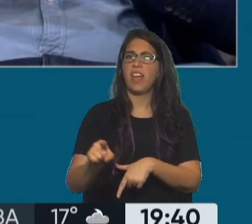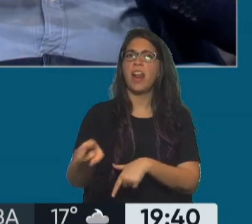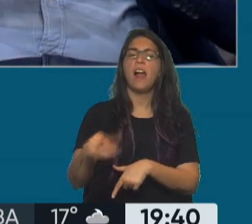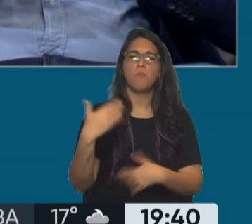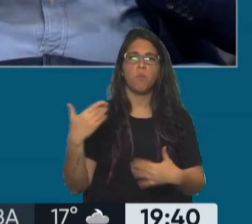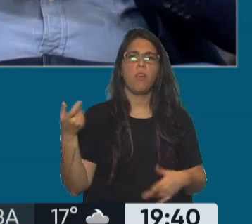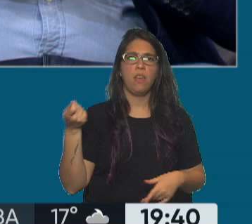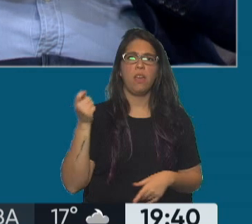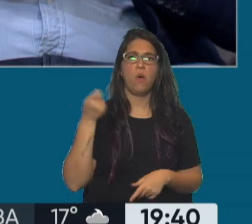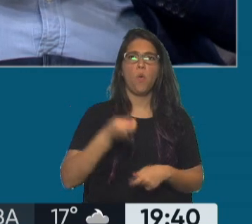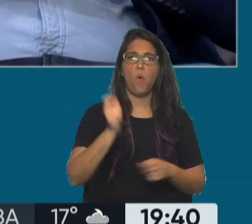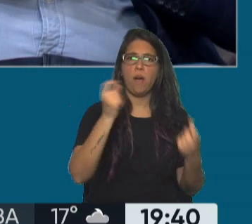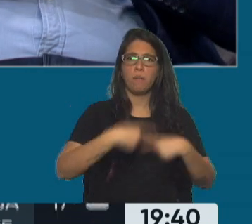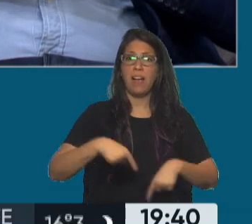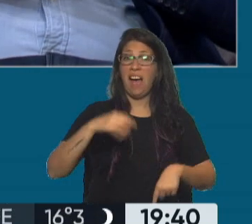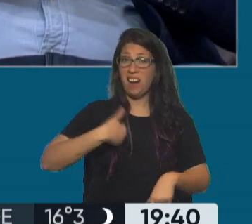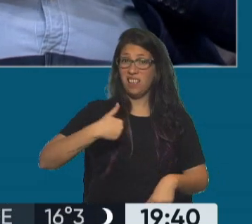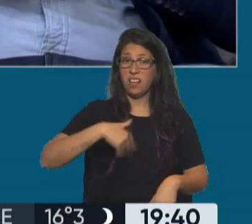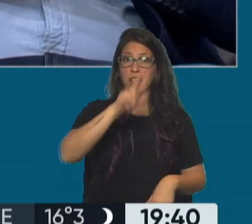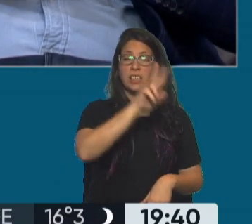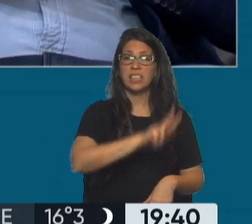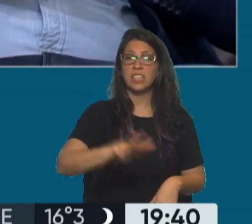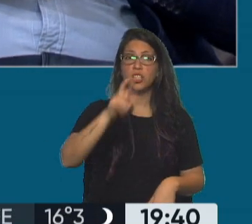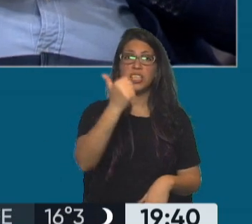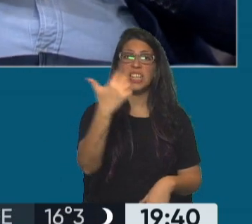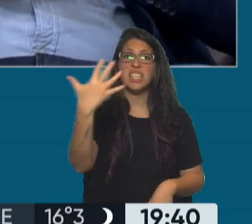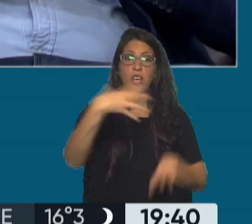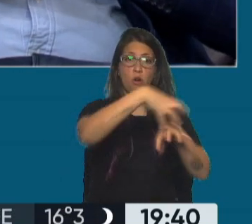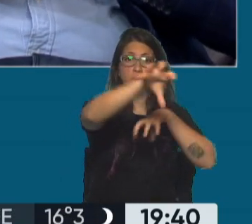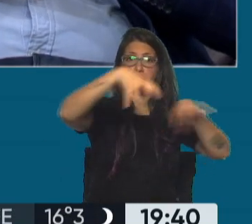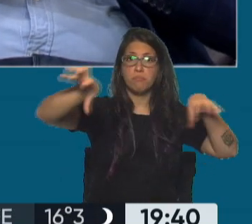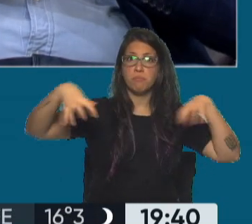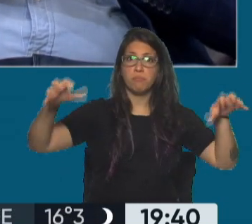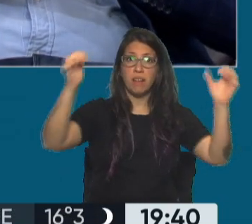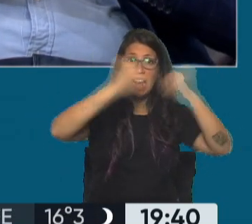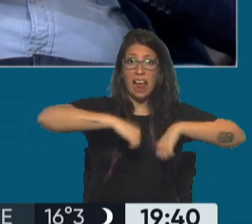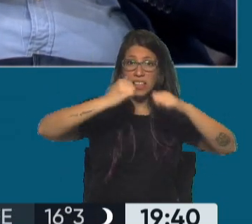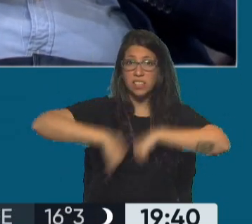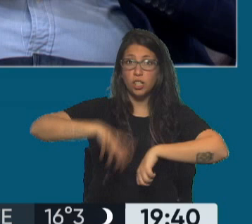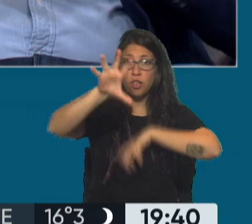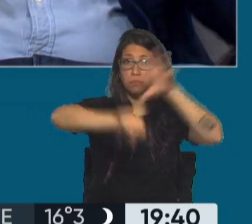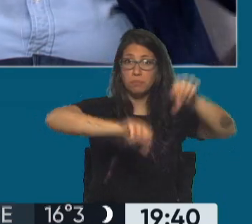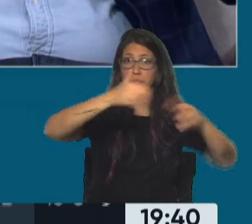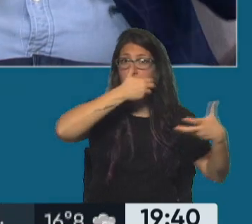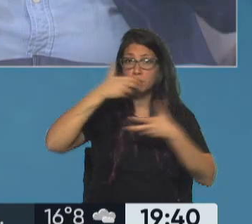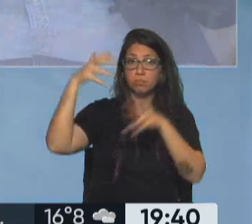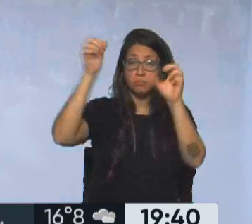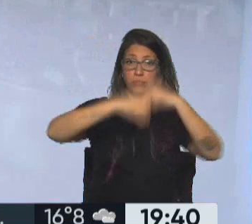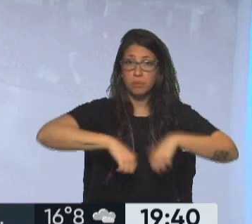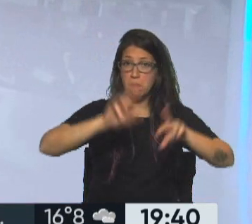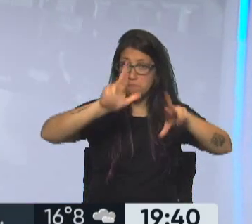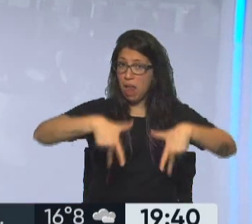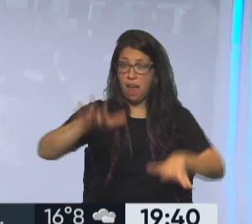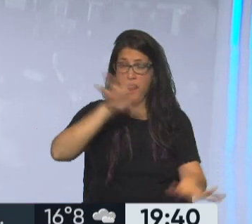juzgar. En Argentina hubo 365 centros clandestinos de detención, ¿no? Y está planificado